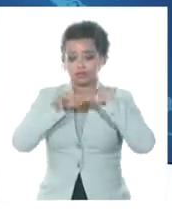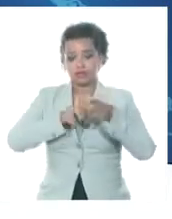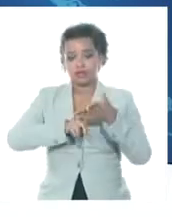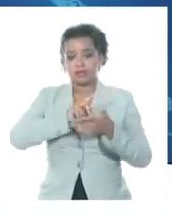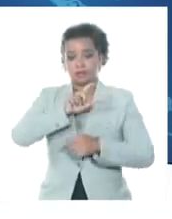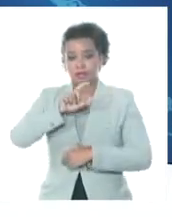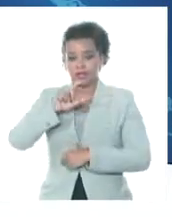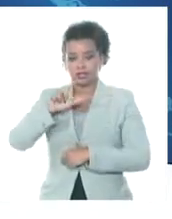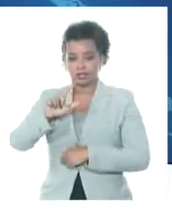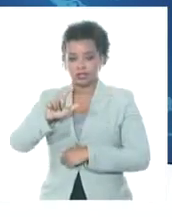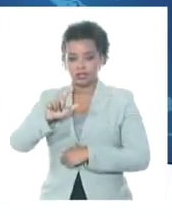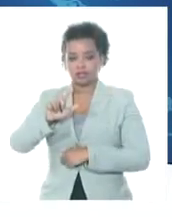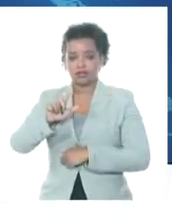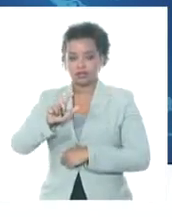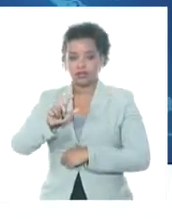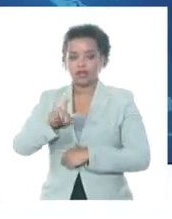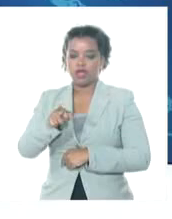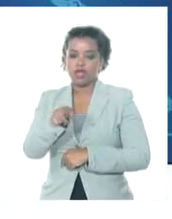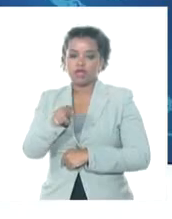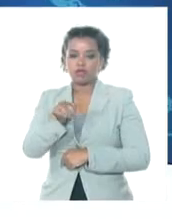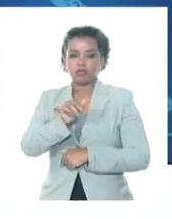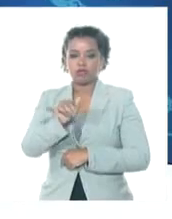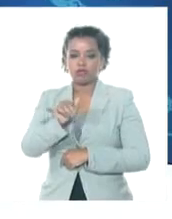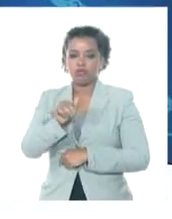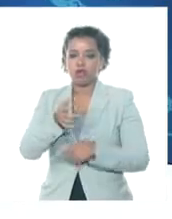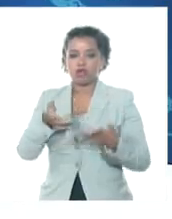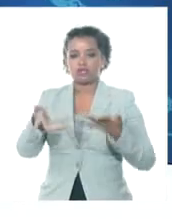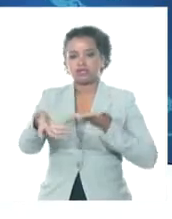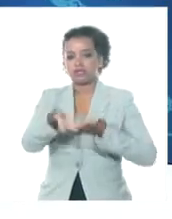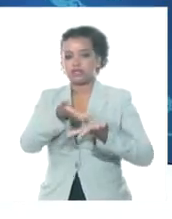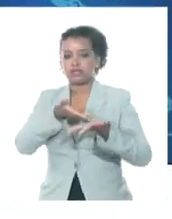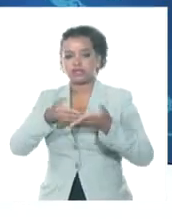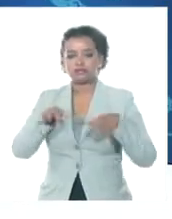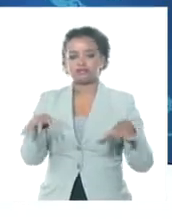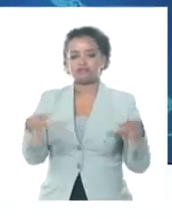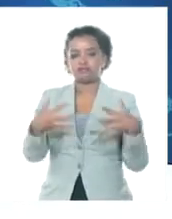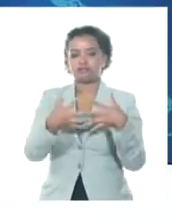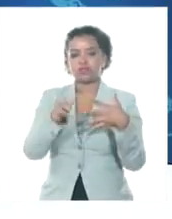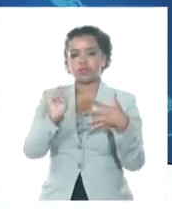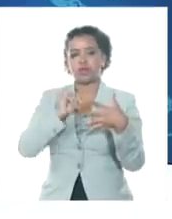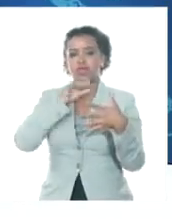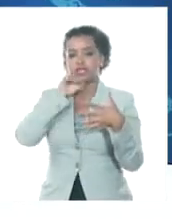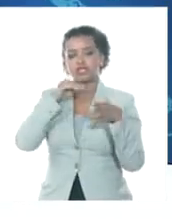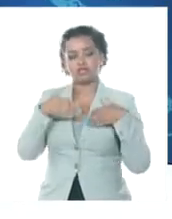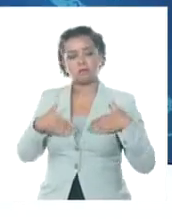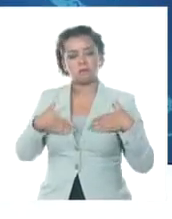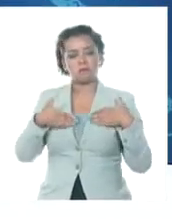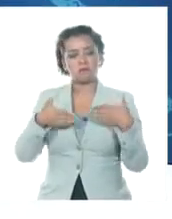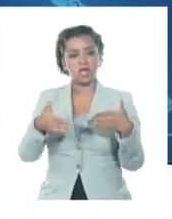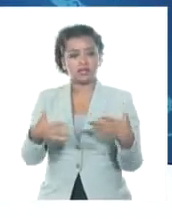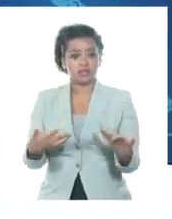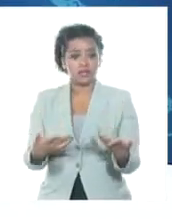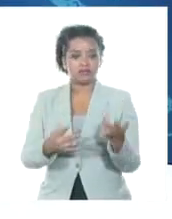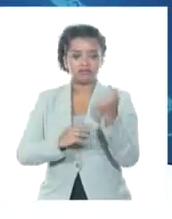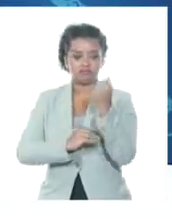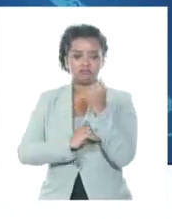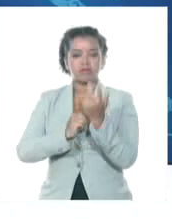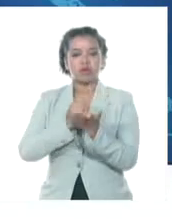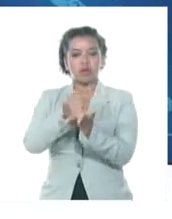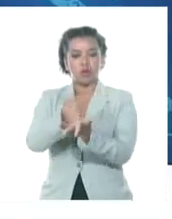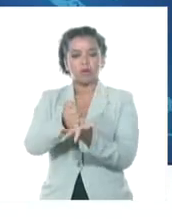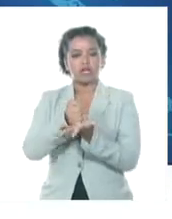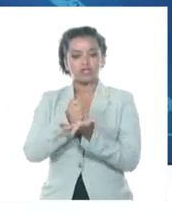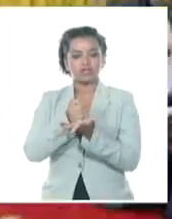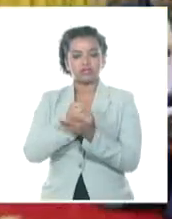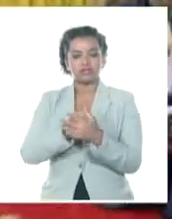Roberto Morales Ojeda, con quien repasó el estado de relaciones y reiteró su disposición a fortalecer e incrementar la cooperación y